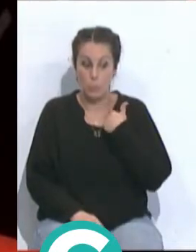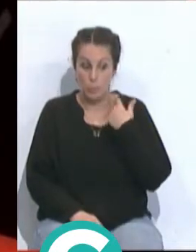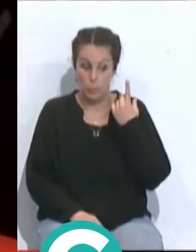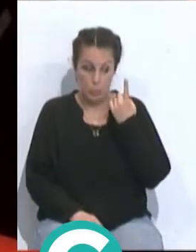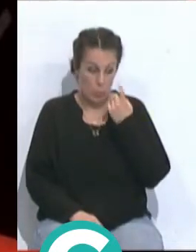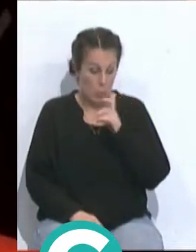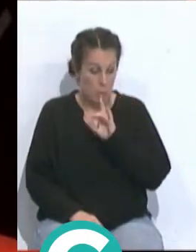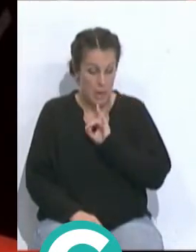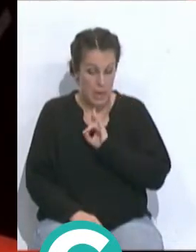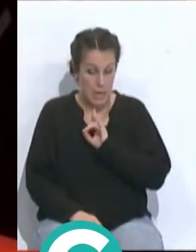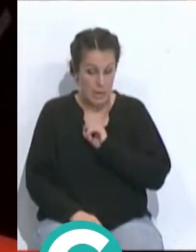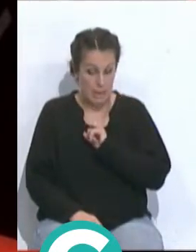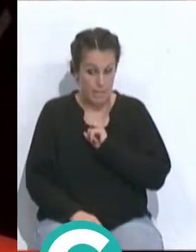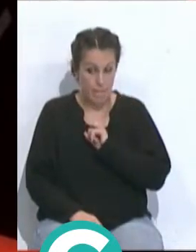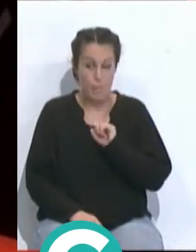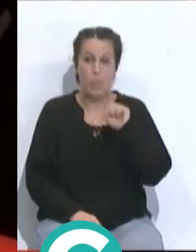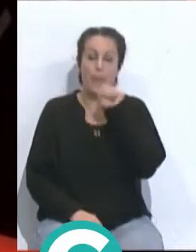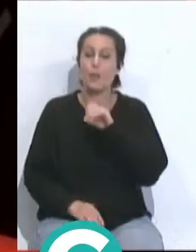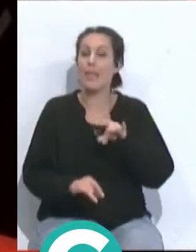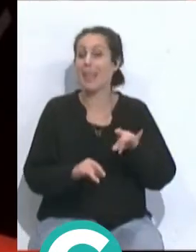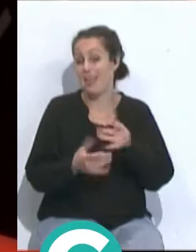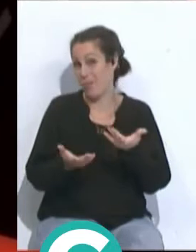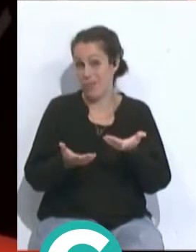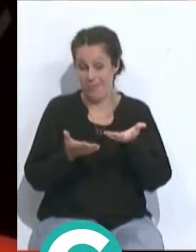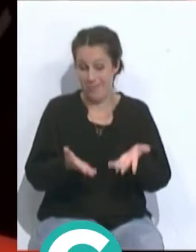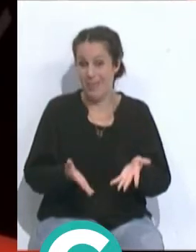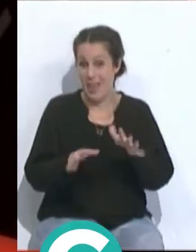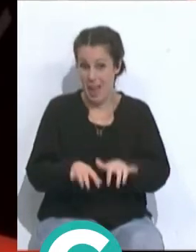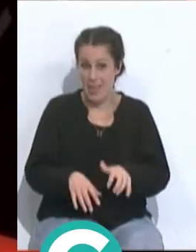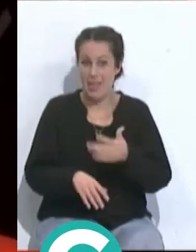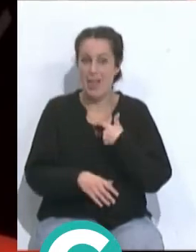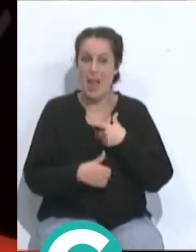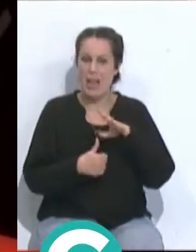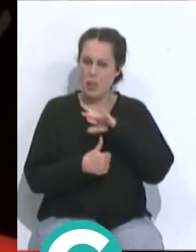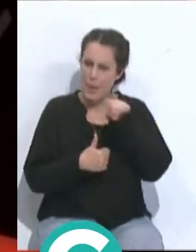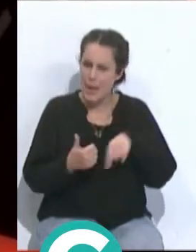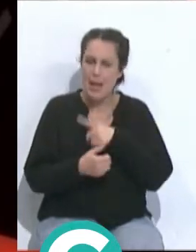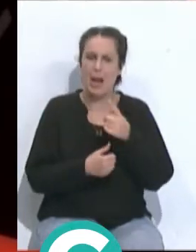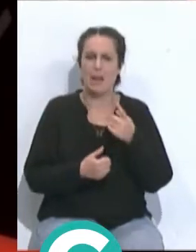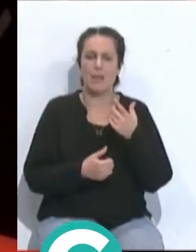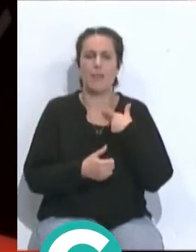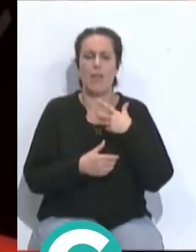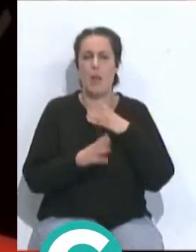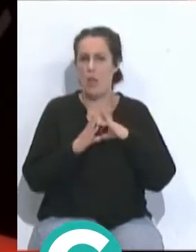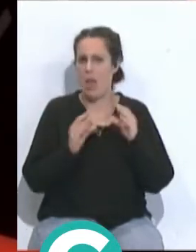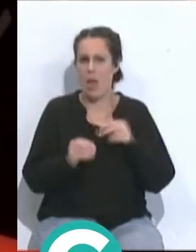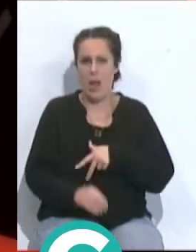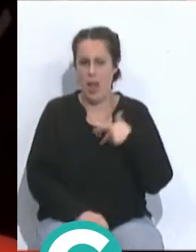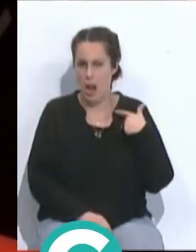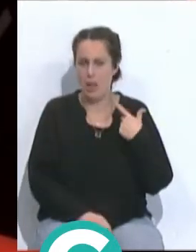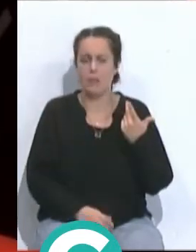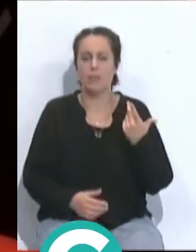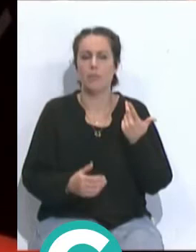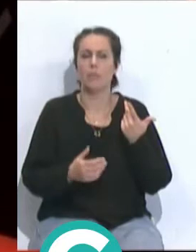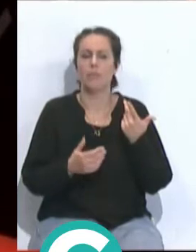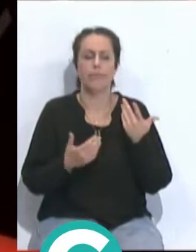mal, canto a la tierra, ¿no? A Cádiz, ¿no? Sí. A Latinoamérica también, uh-huh. a Andalucía en general, uh-huh. todas